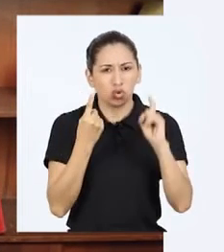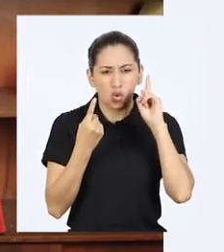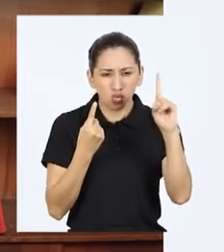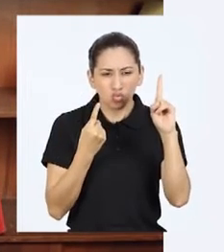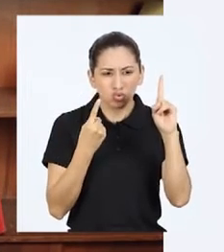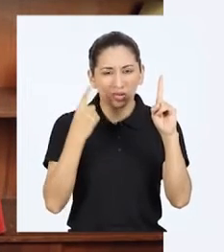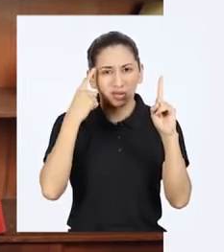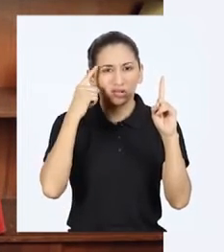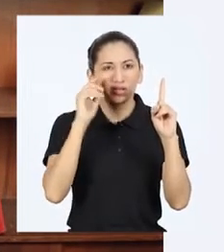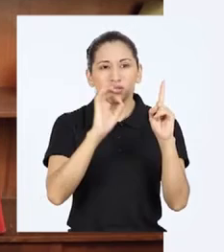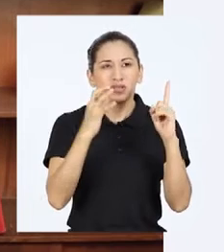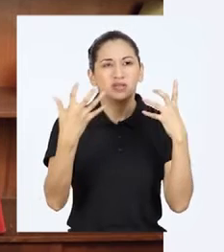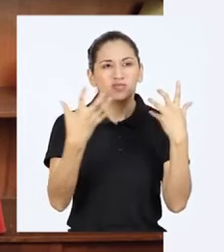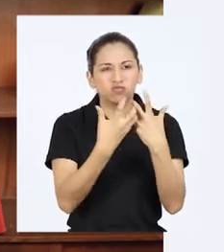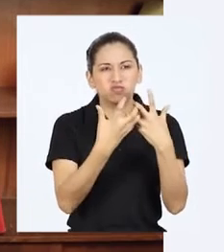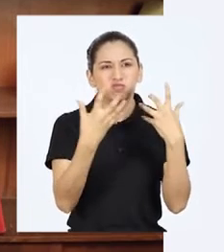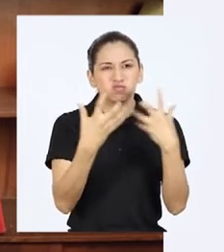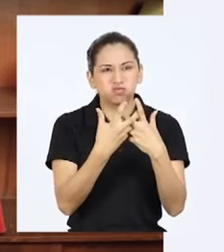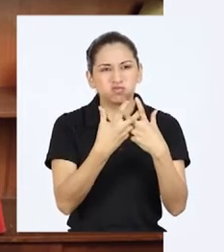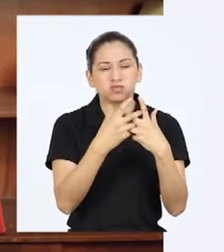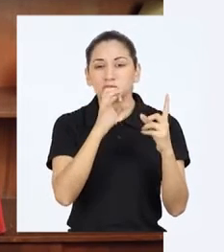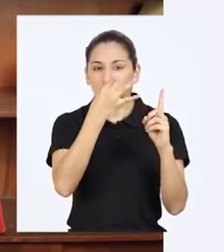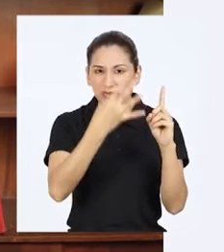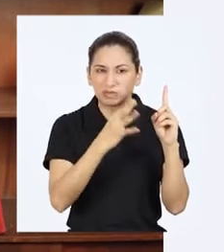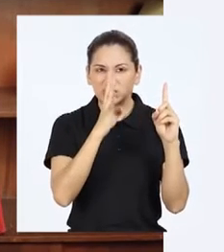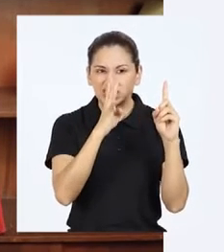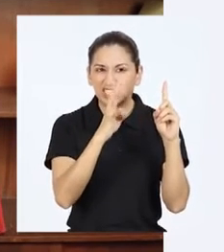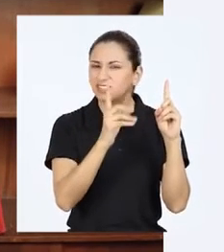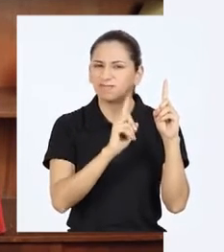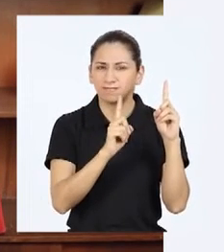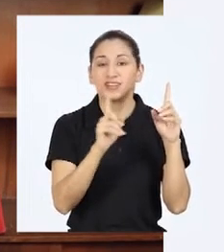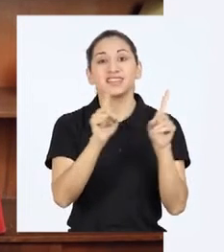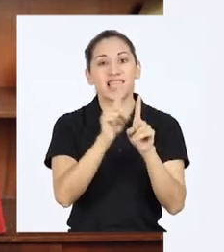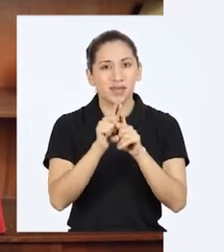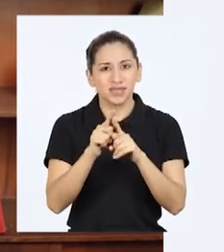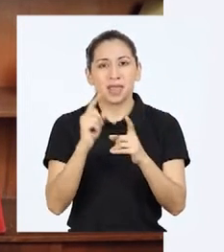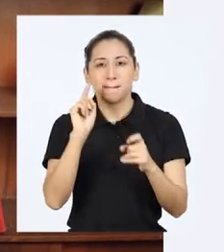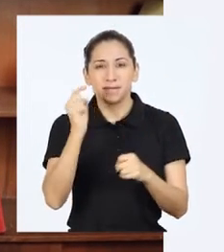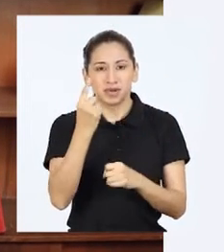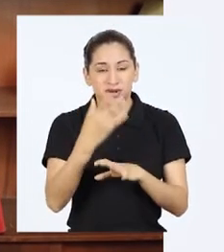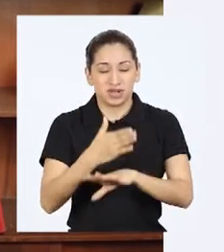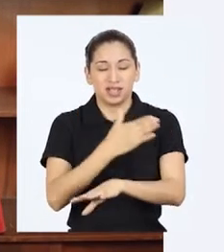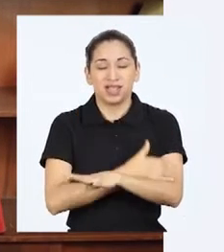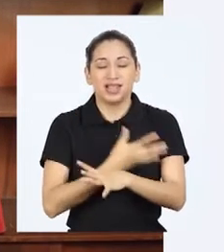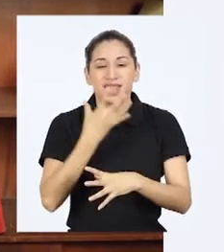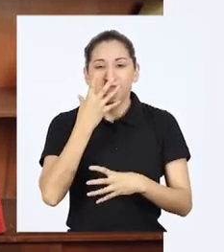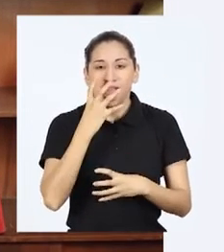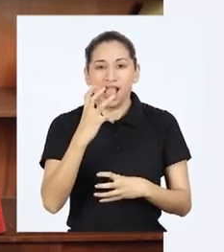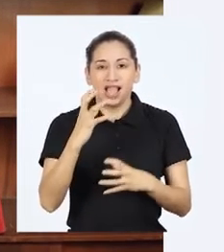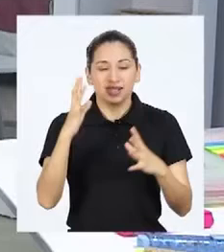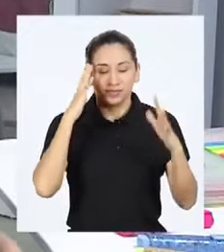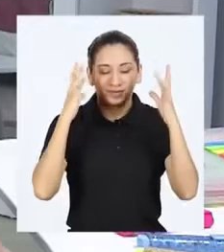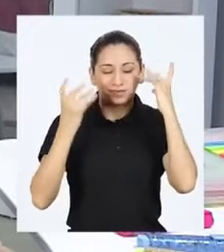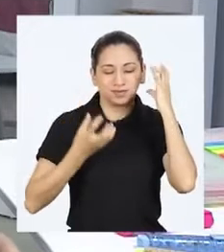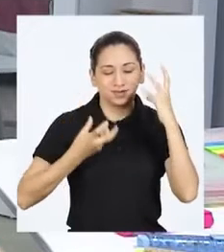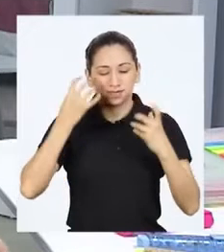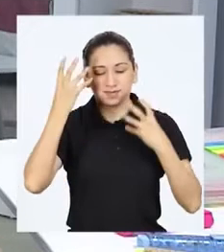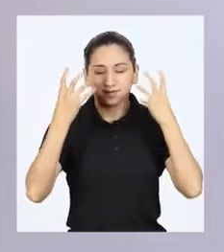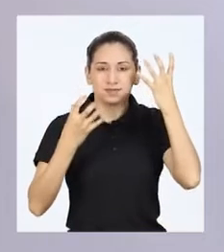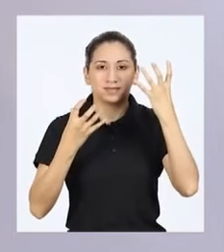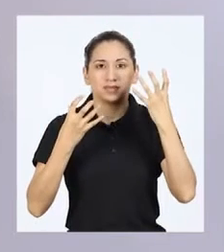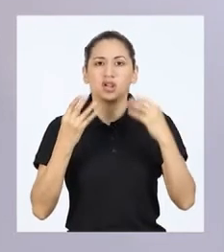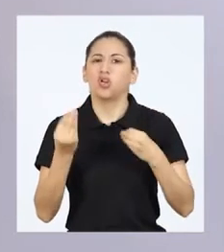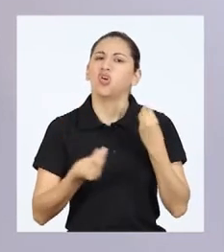ideas cuerdas. También es importante calentar primero para idear después. ¿En qué